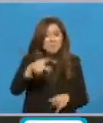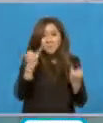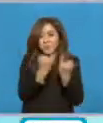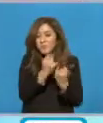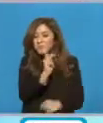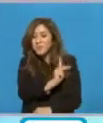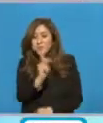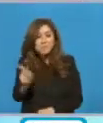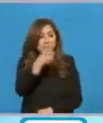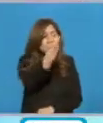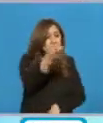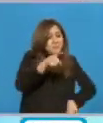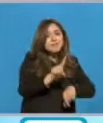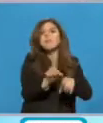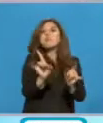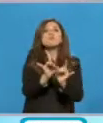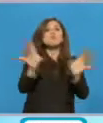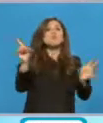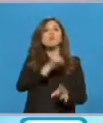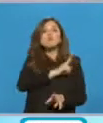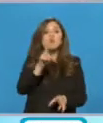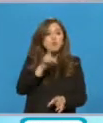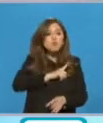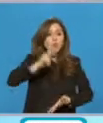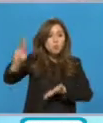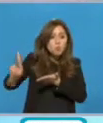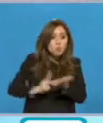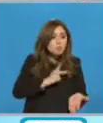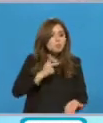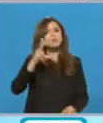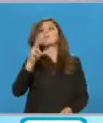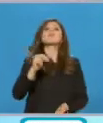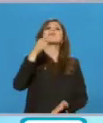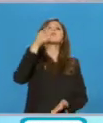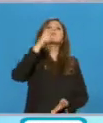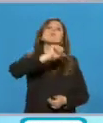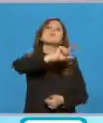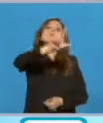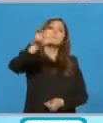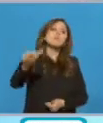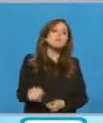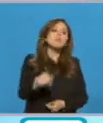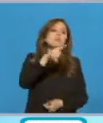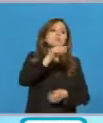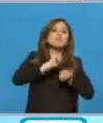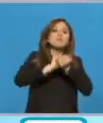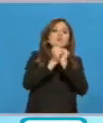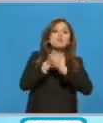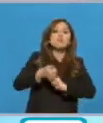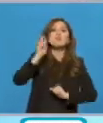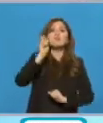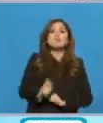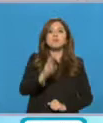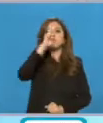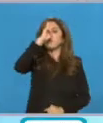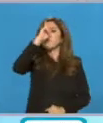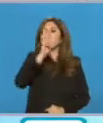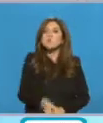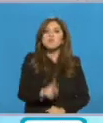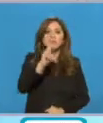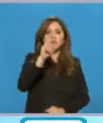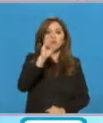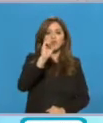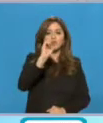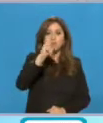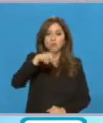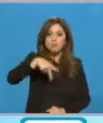manera espontánea ya no se va a dar. Y yo Claro. creo que lo que generó que después de esto hubiera una como prohibición del rock fue